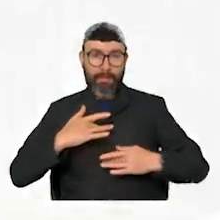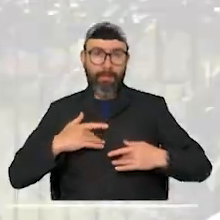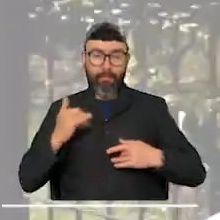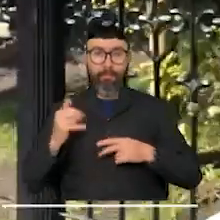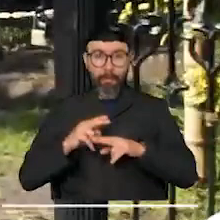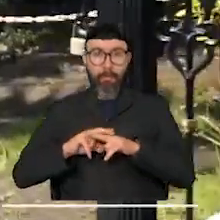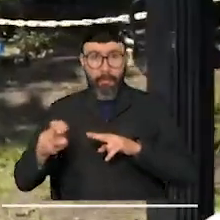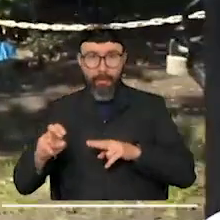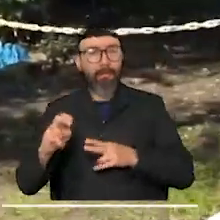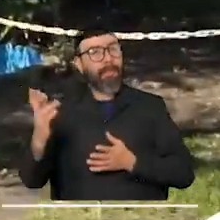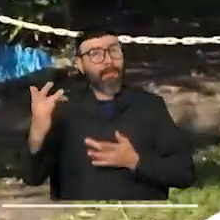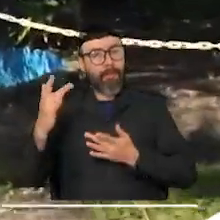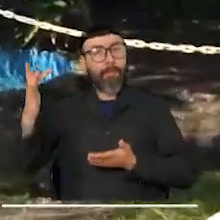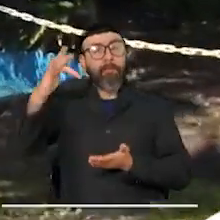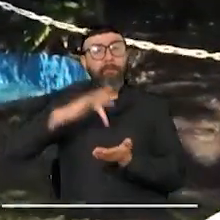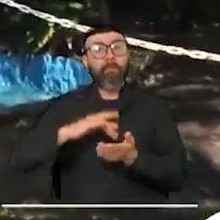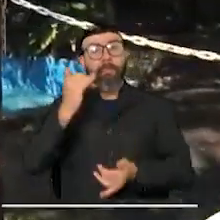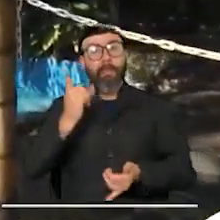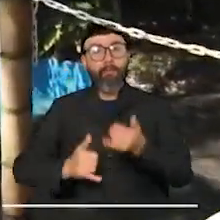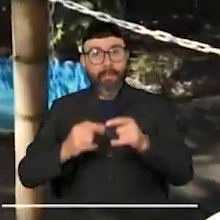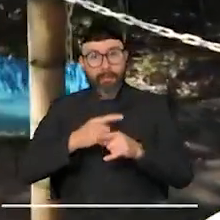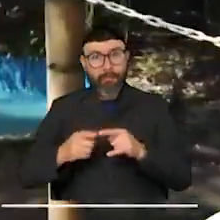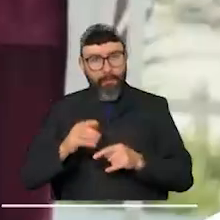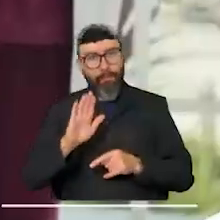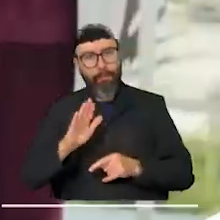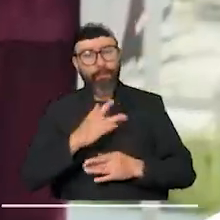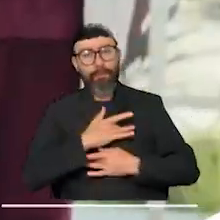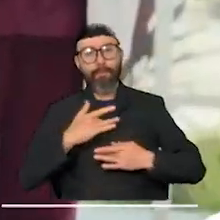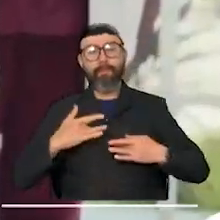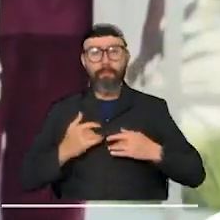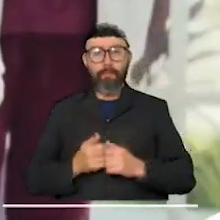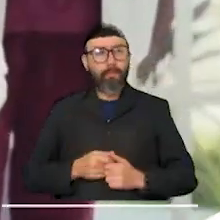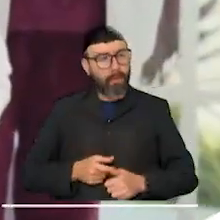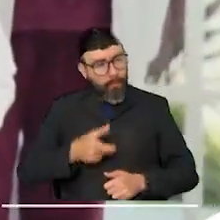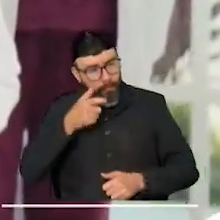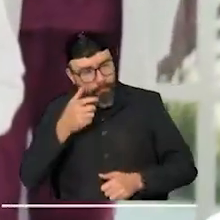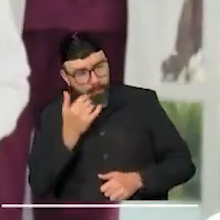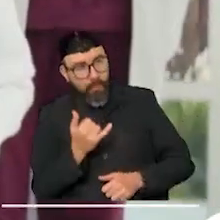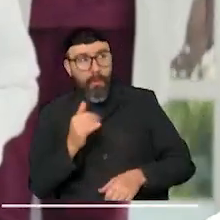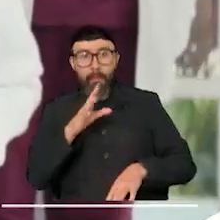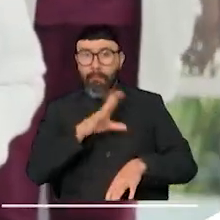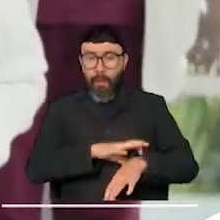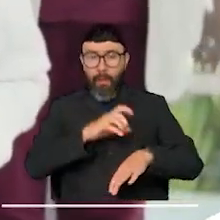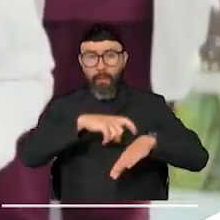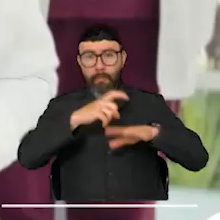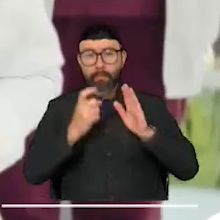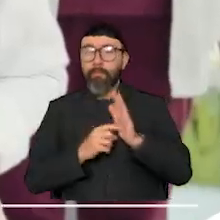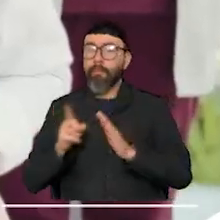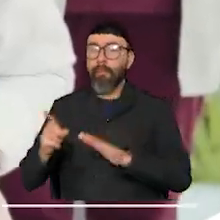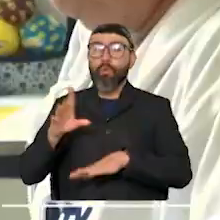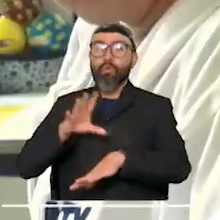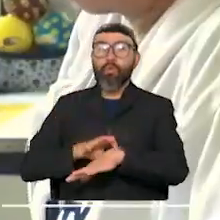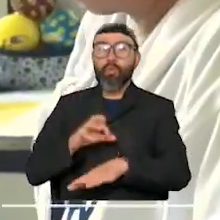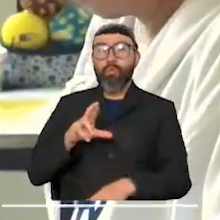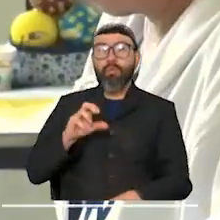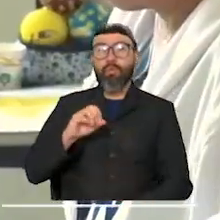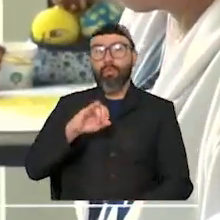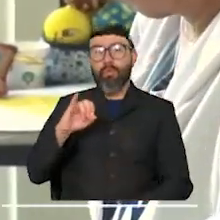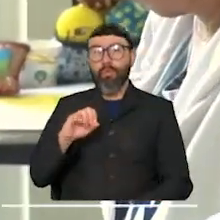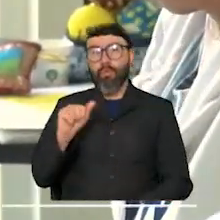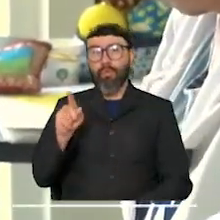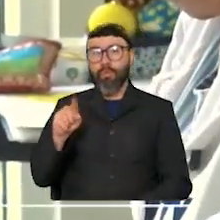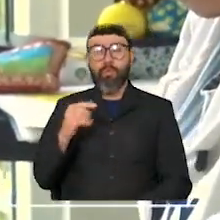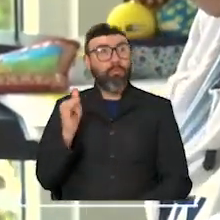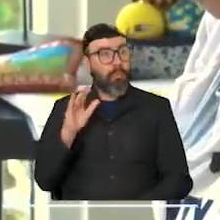te espera en el fin de semana para tu salud chequeo médico ejecutivo del equipo del Doctor Rojas una